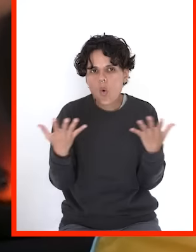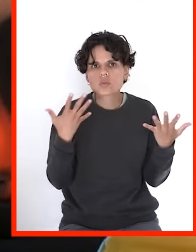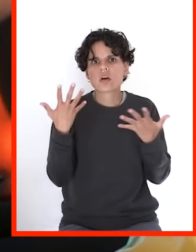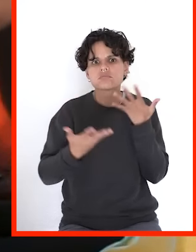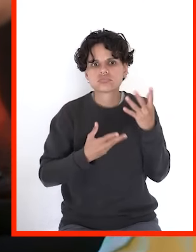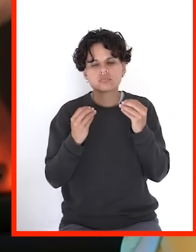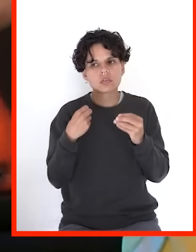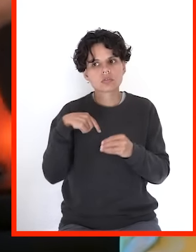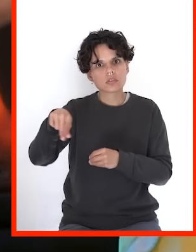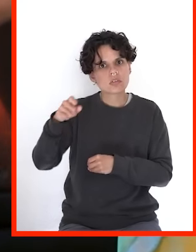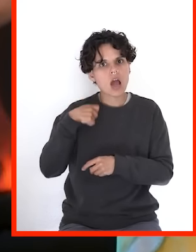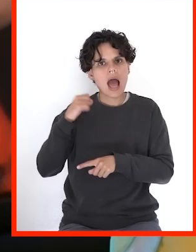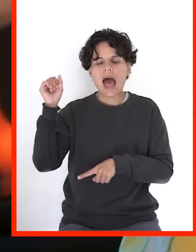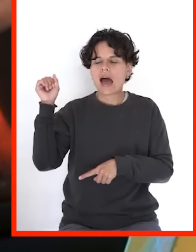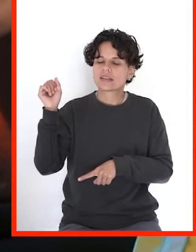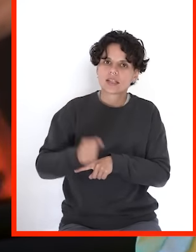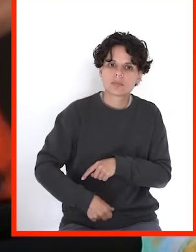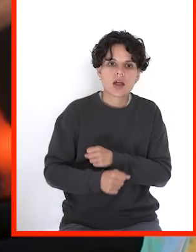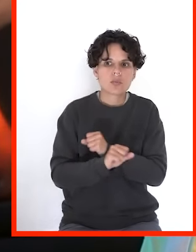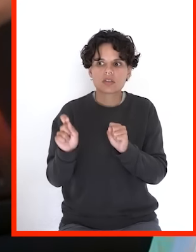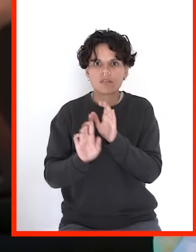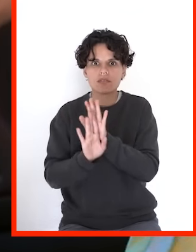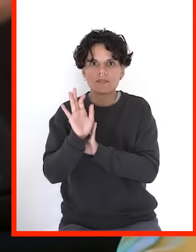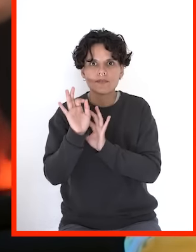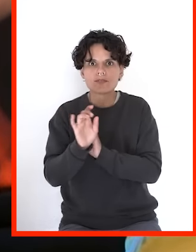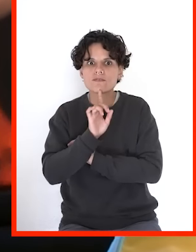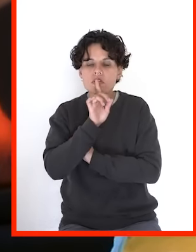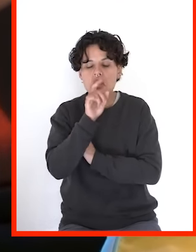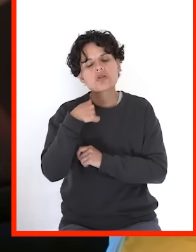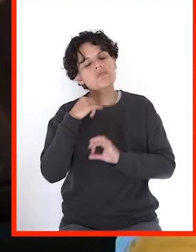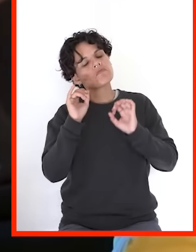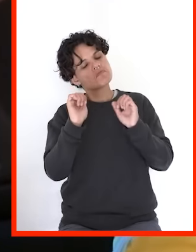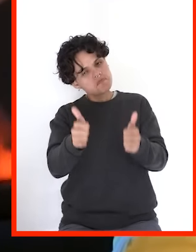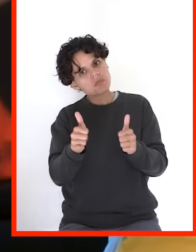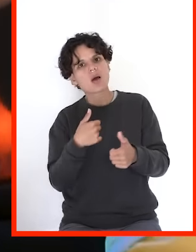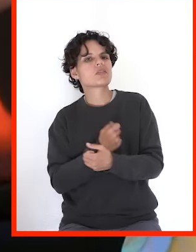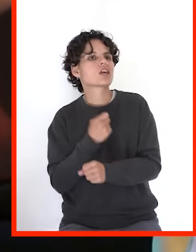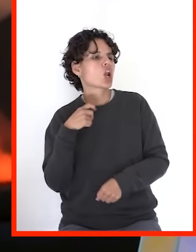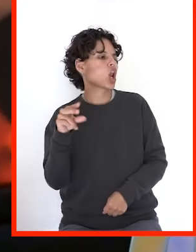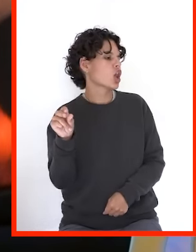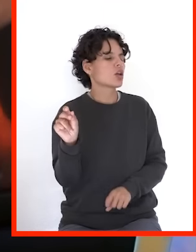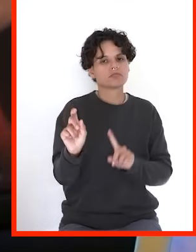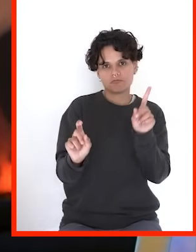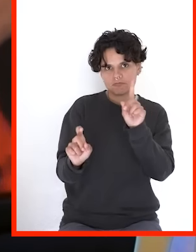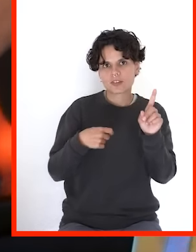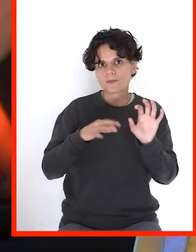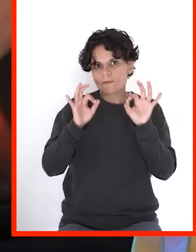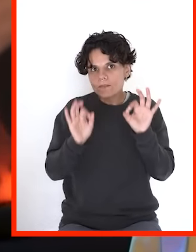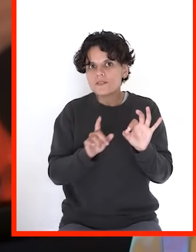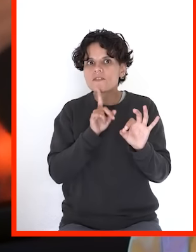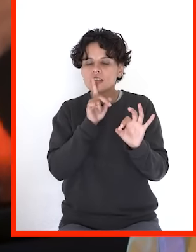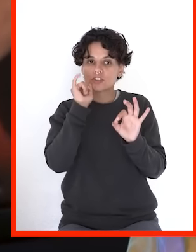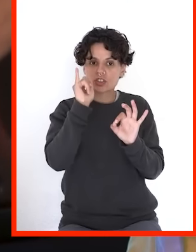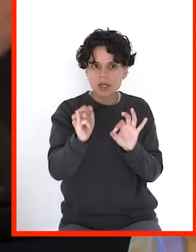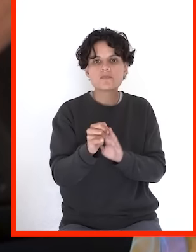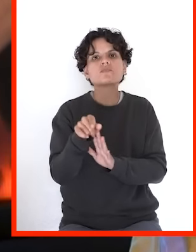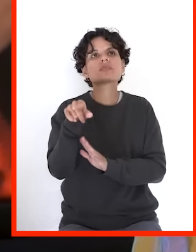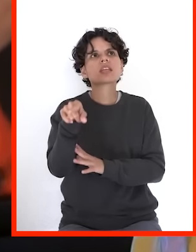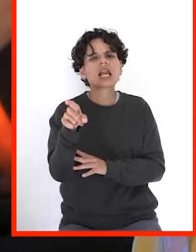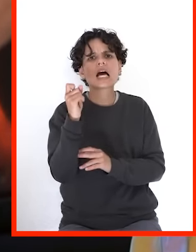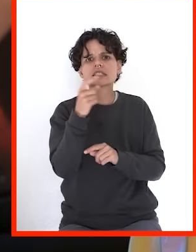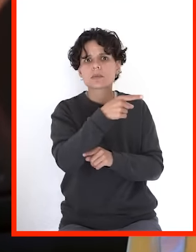cómo iba a rechazar una invitación así de unos cabros tan capos, pues si le está yendo súper bien? Así que le dije que sí. Sí, démosle. Y en la semana me mandaste el Barrio